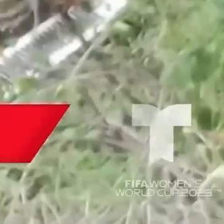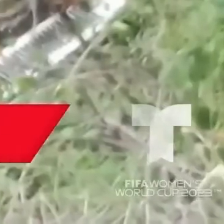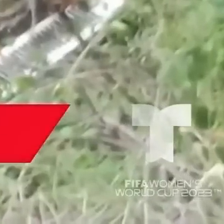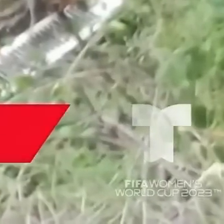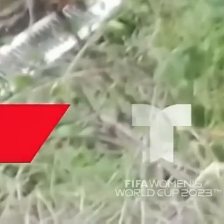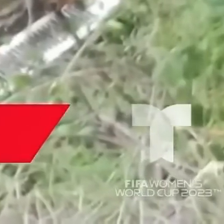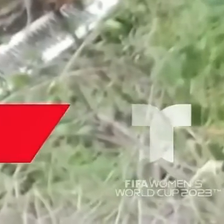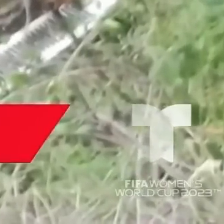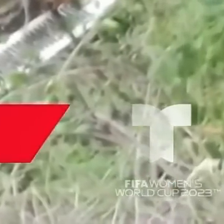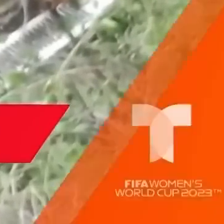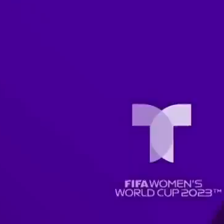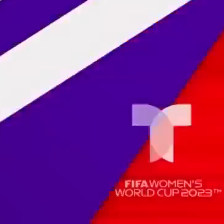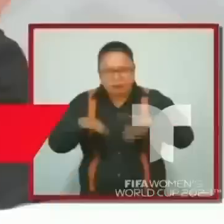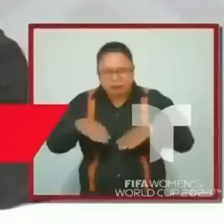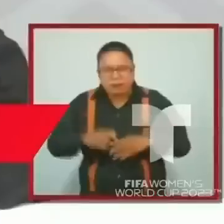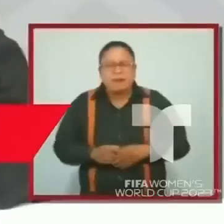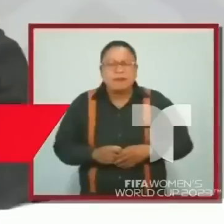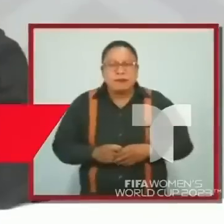Oaxaca.